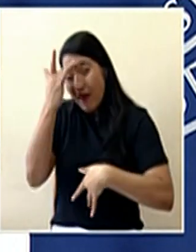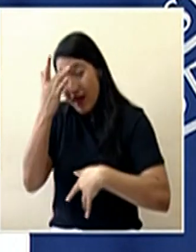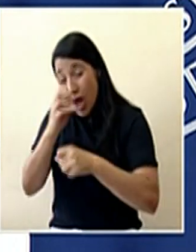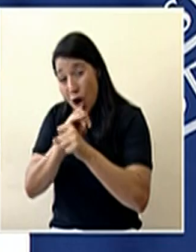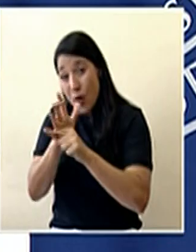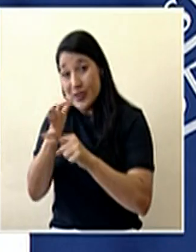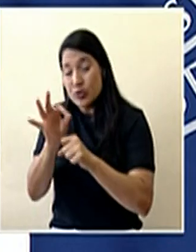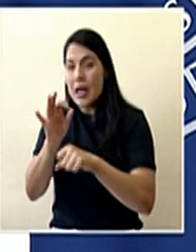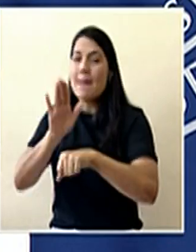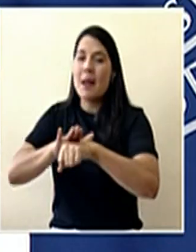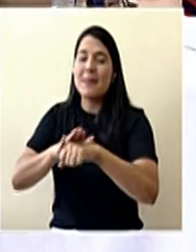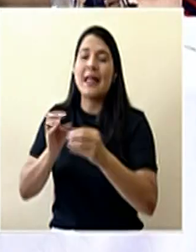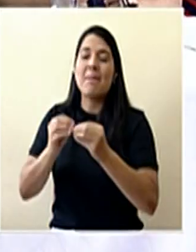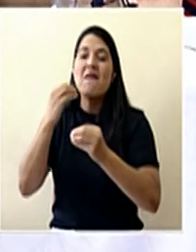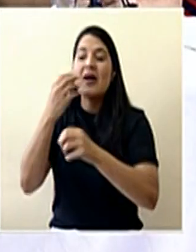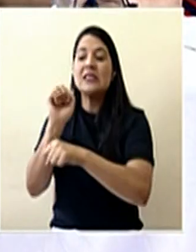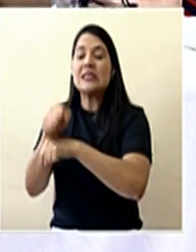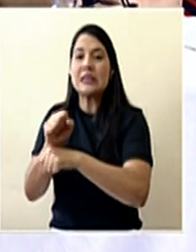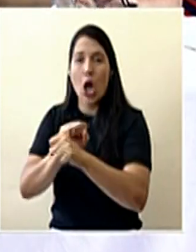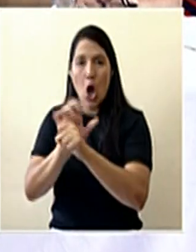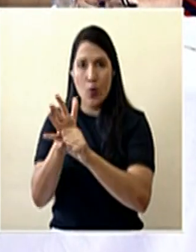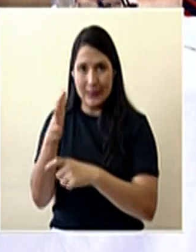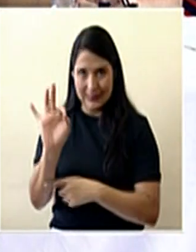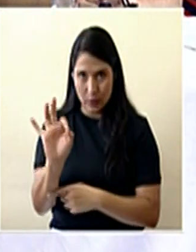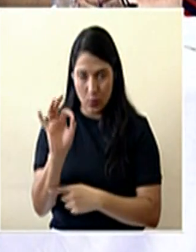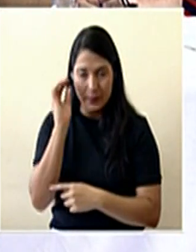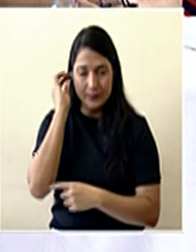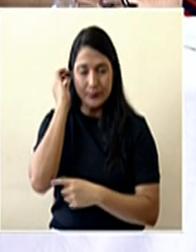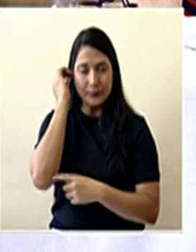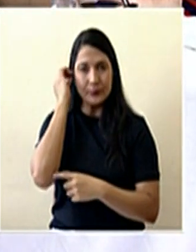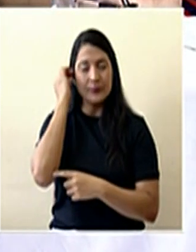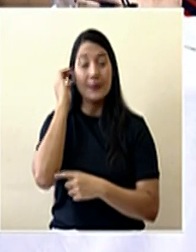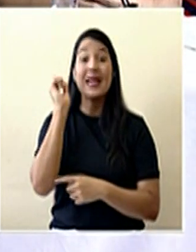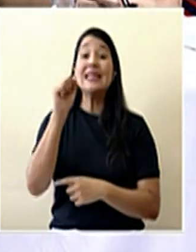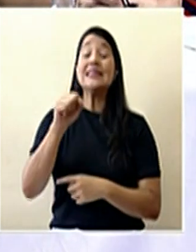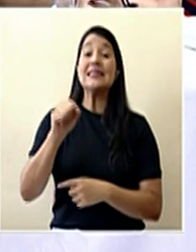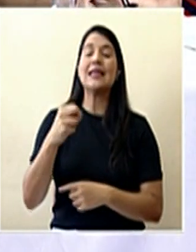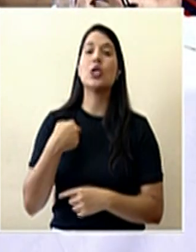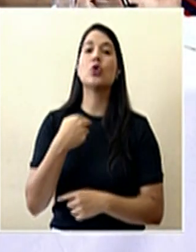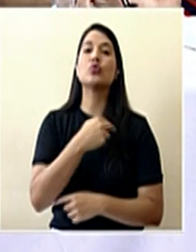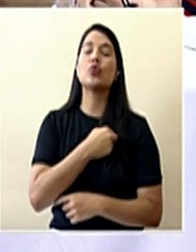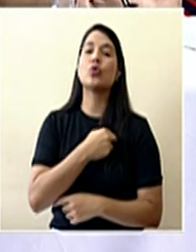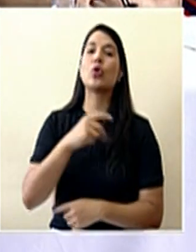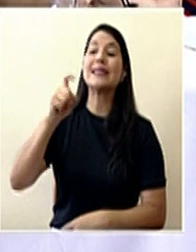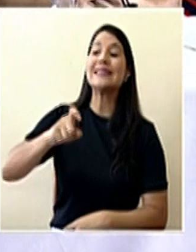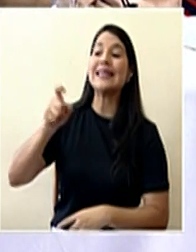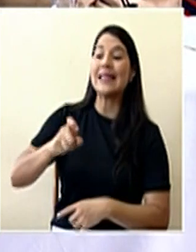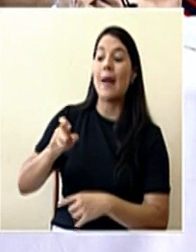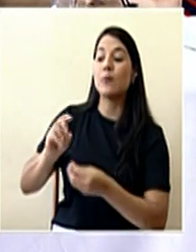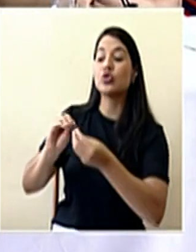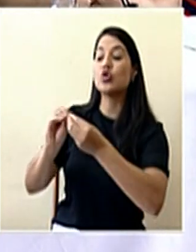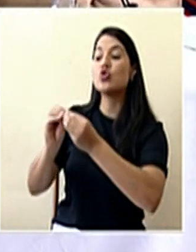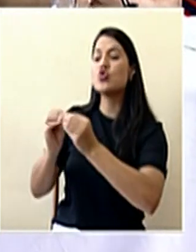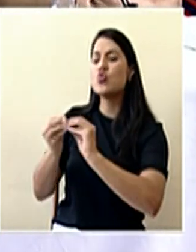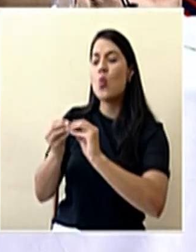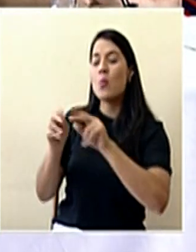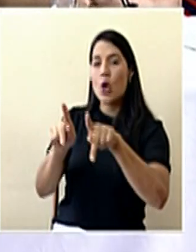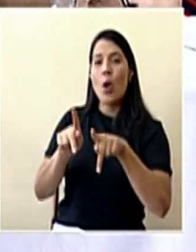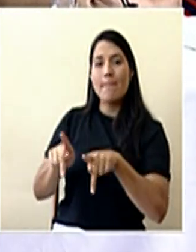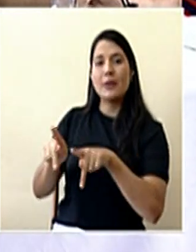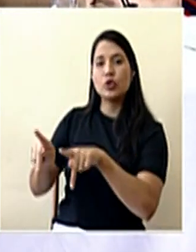virus más eficientemente. Sí, aquí para recalcar, lo que se necesita es un determinado número de pacientes, un